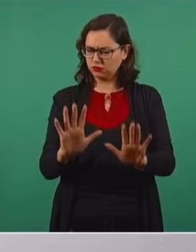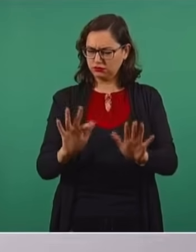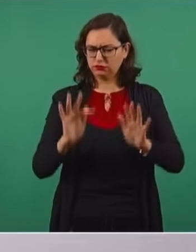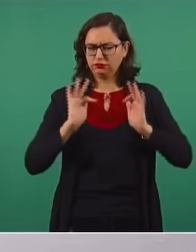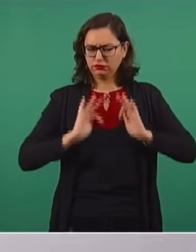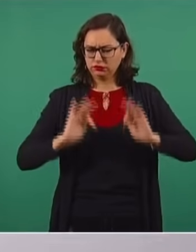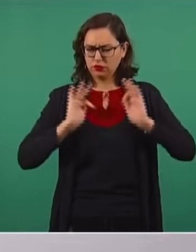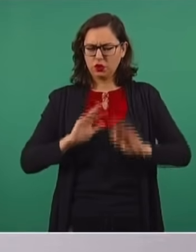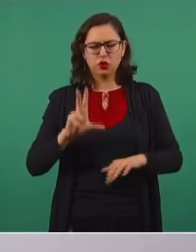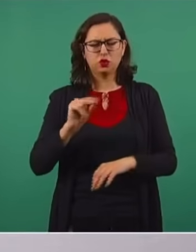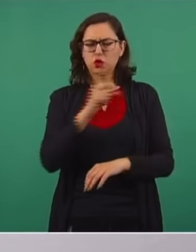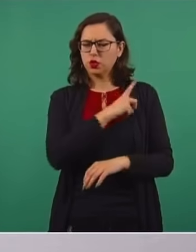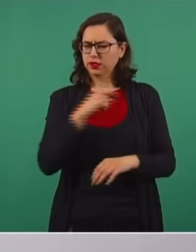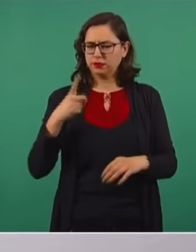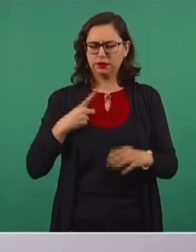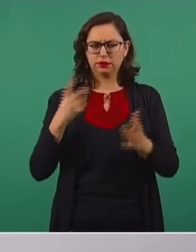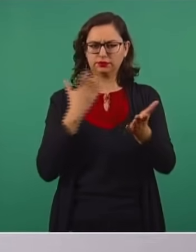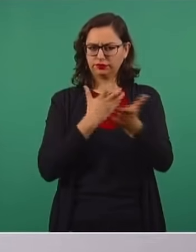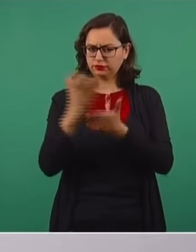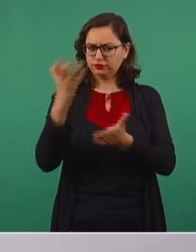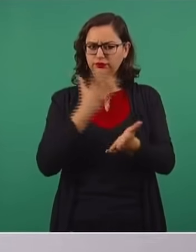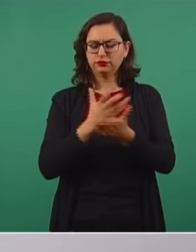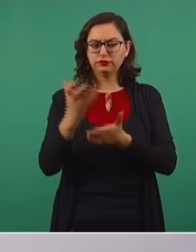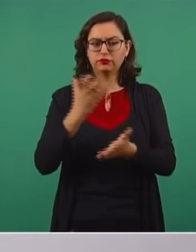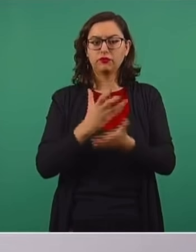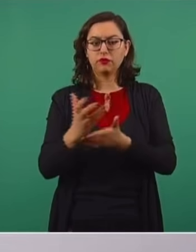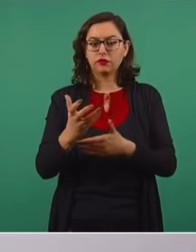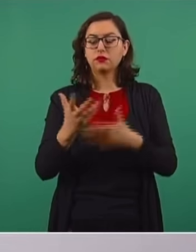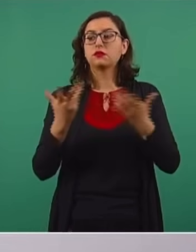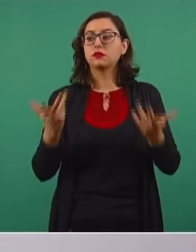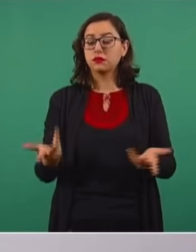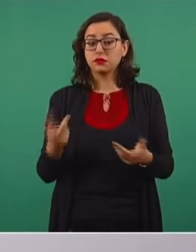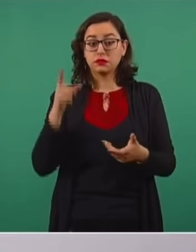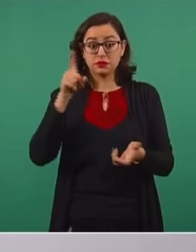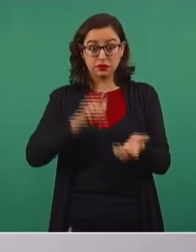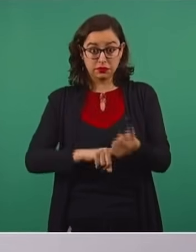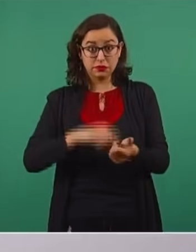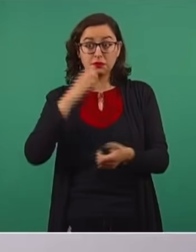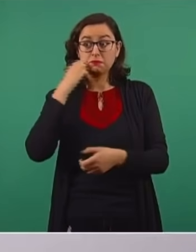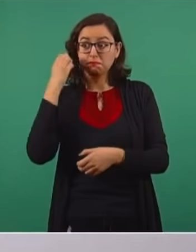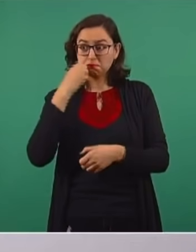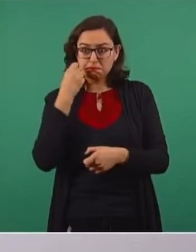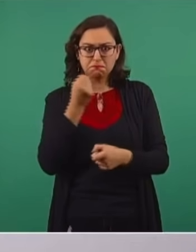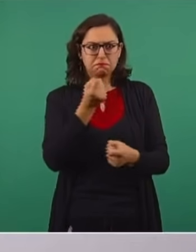ay qué este aislar si se encuentra